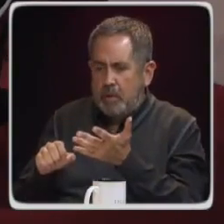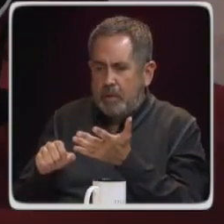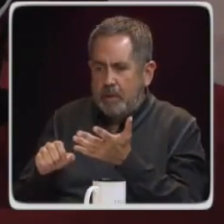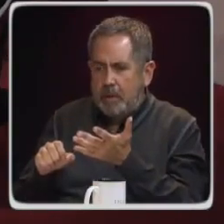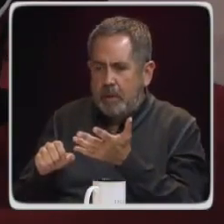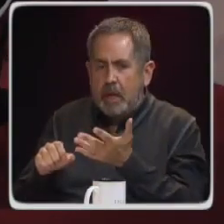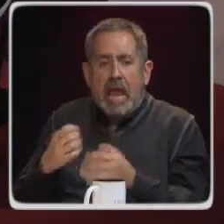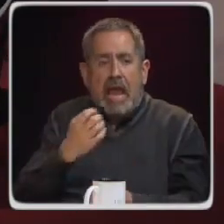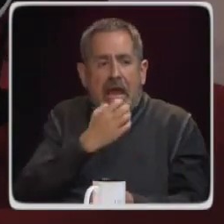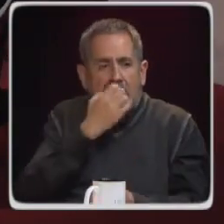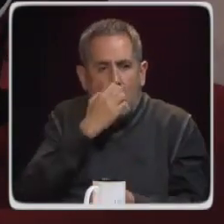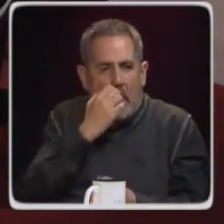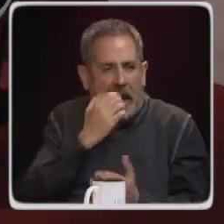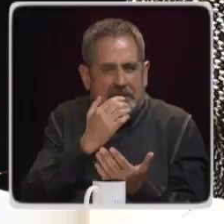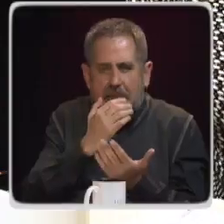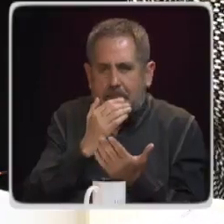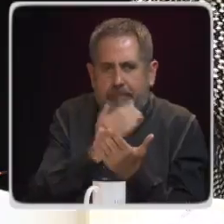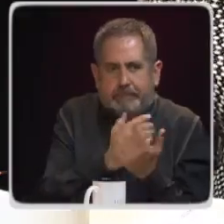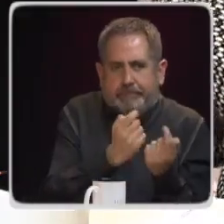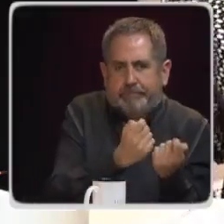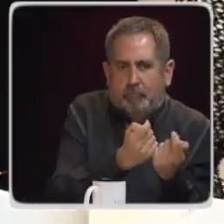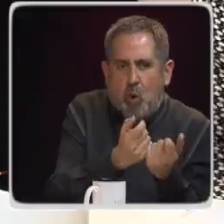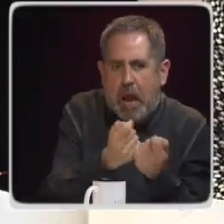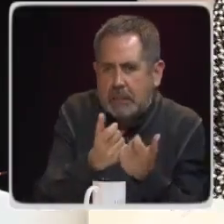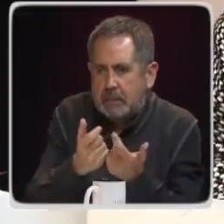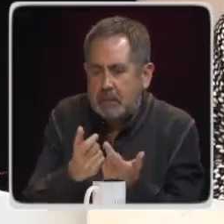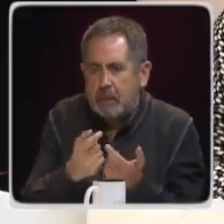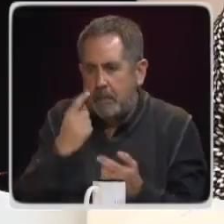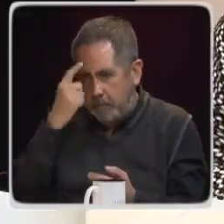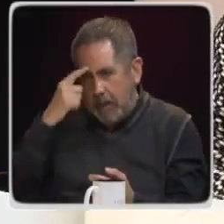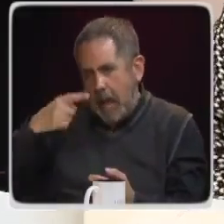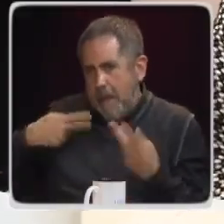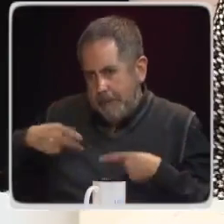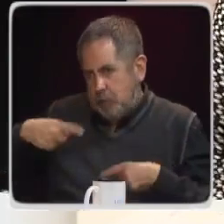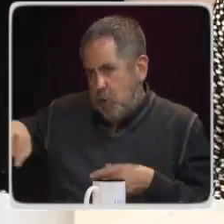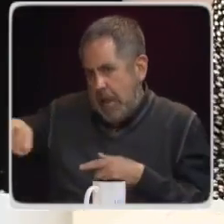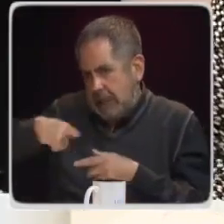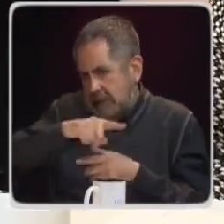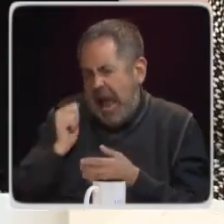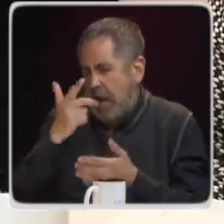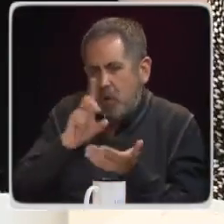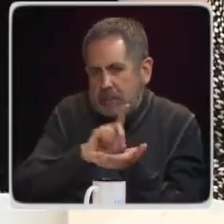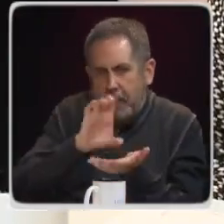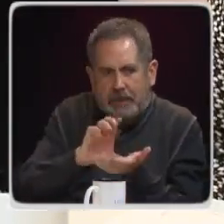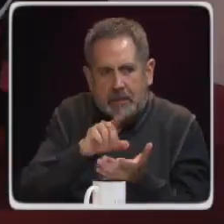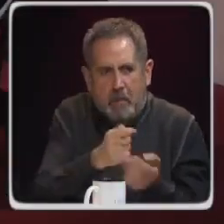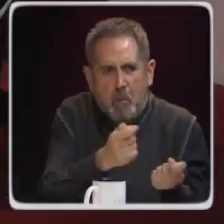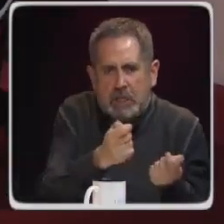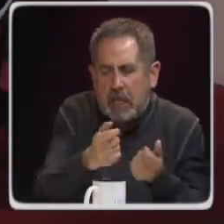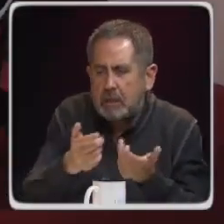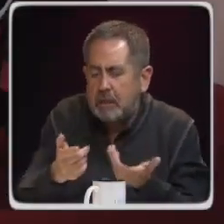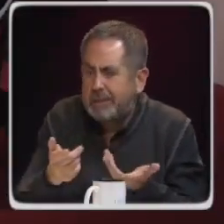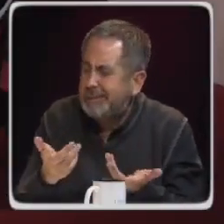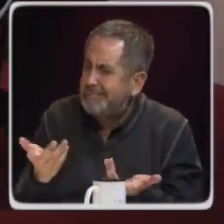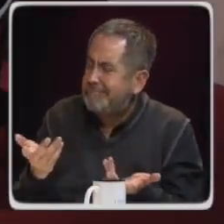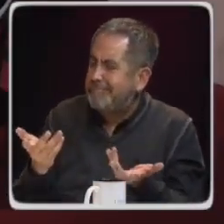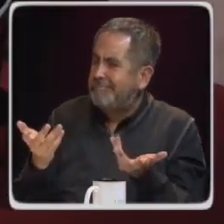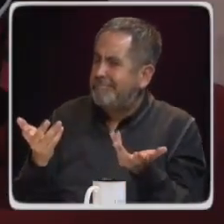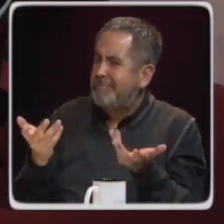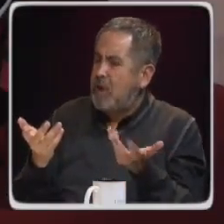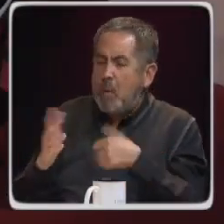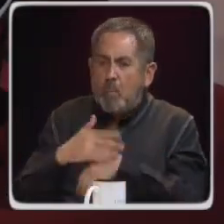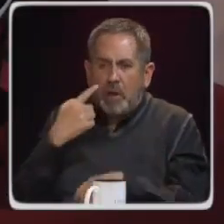realmente progresan bastante. Como dice Vygotsky, el ambiente debe ser permeado por la lengua, debe de estar